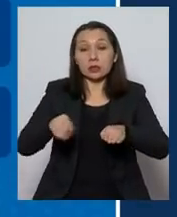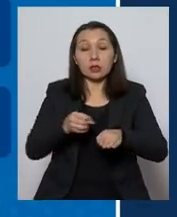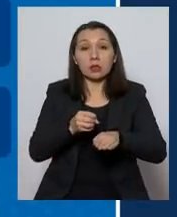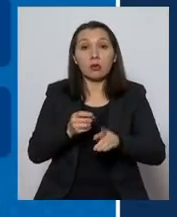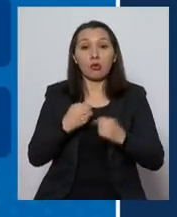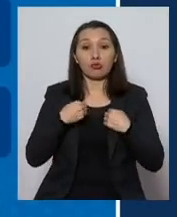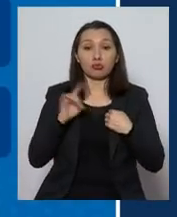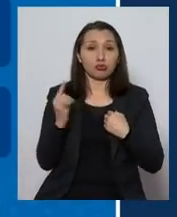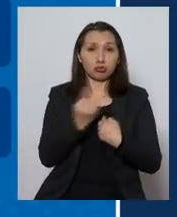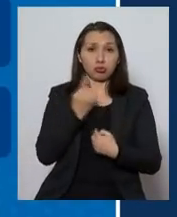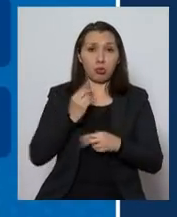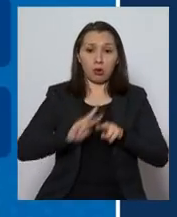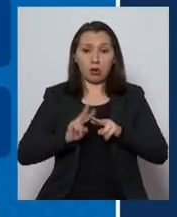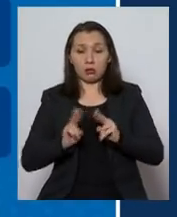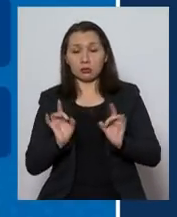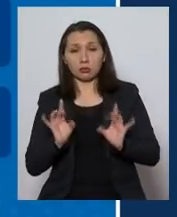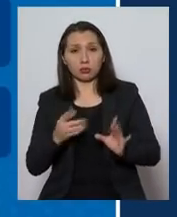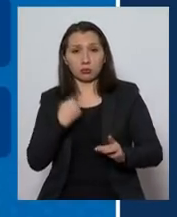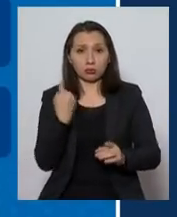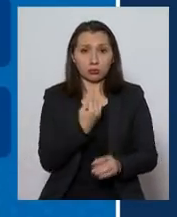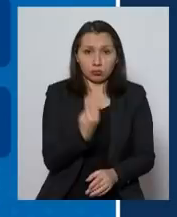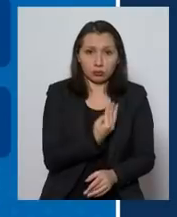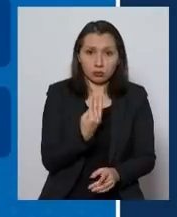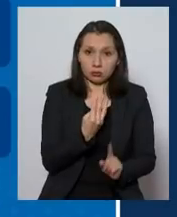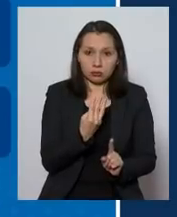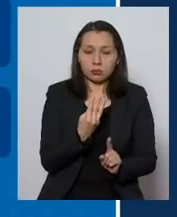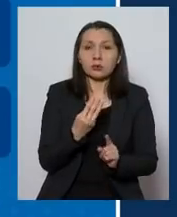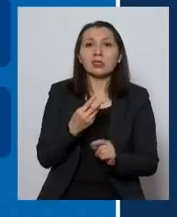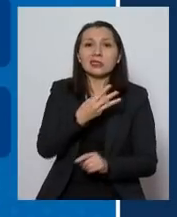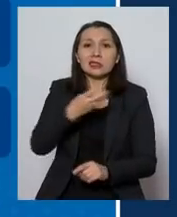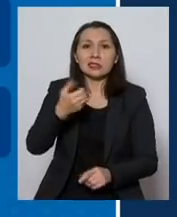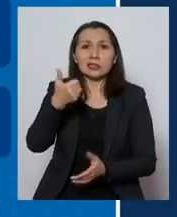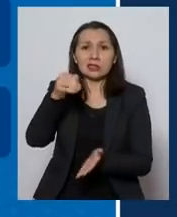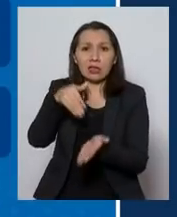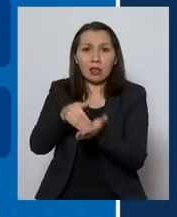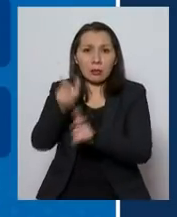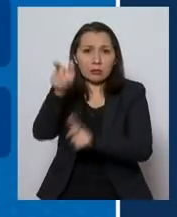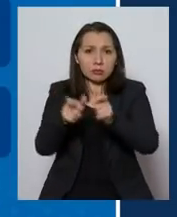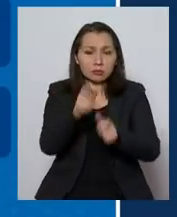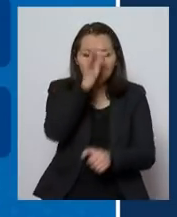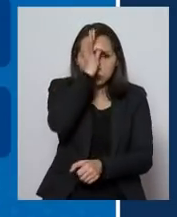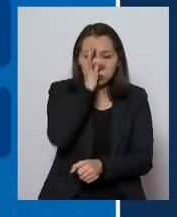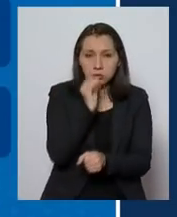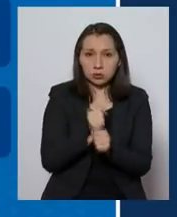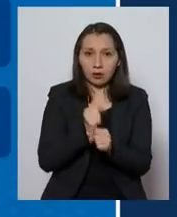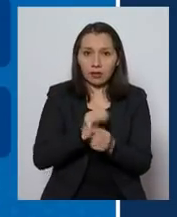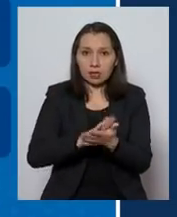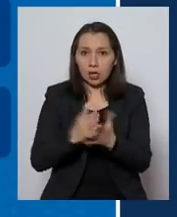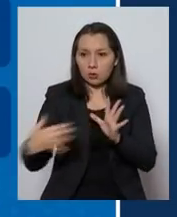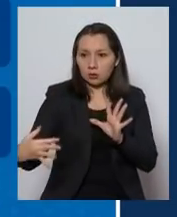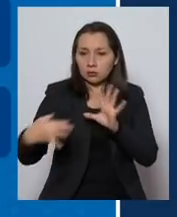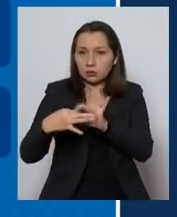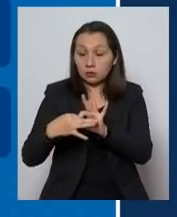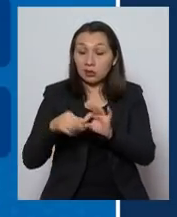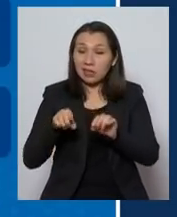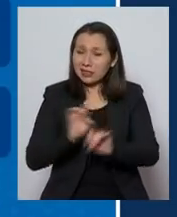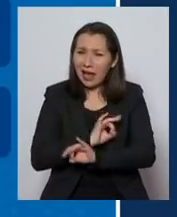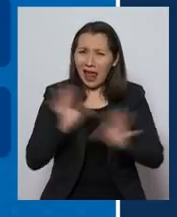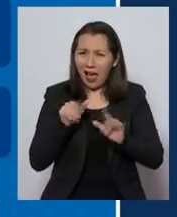estamos haciendo nosotros solos, lo estamos haciendo con 360.000 trabajadores de la salud. Y esto es